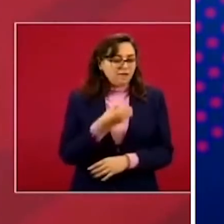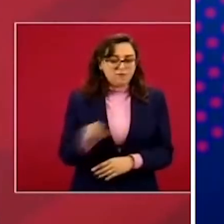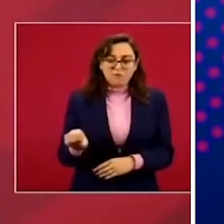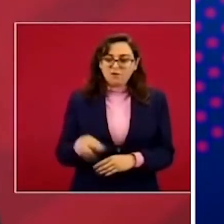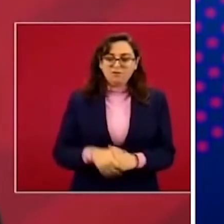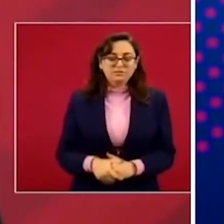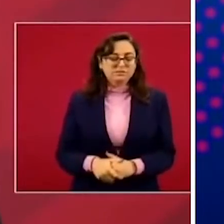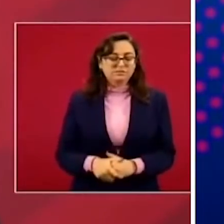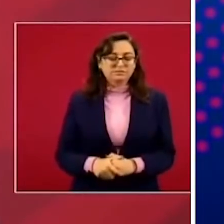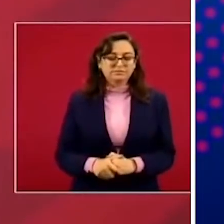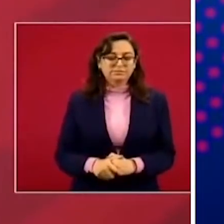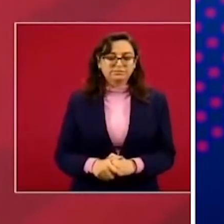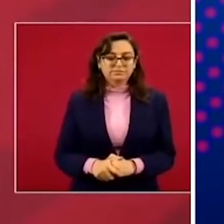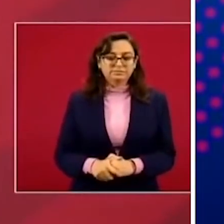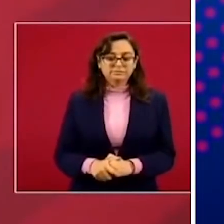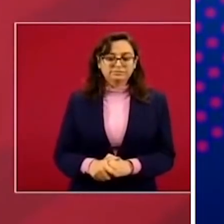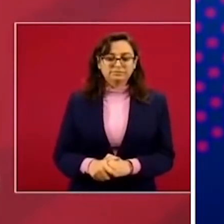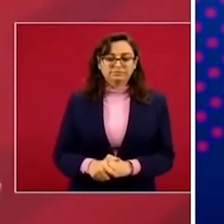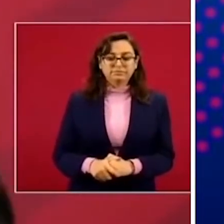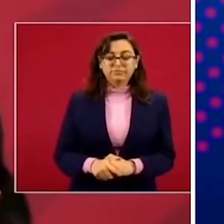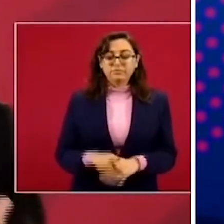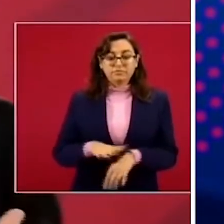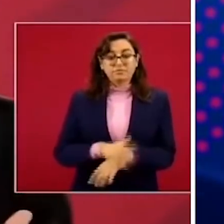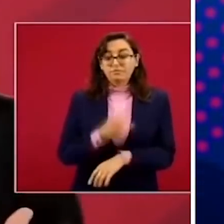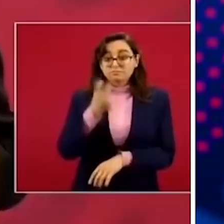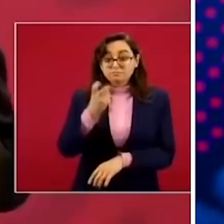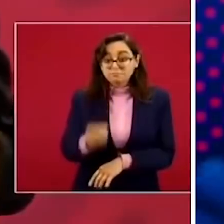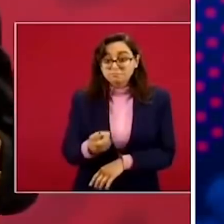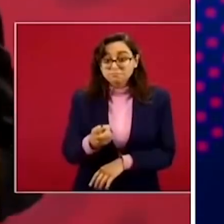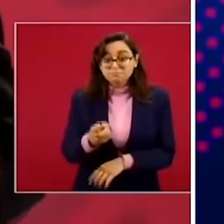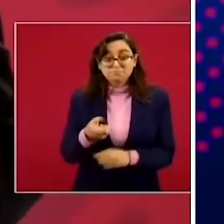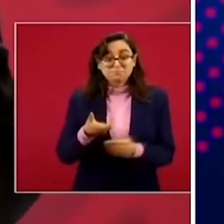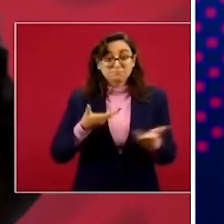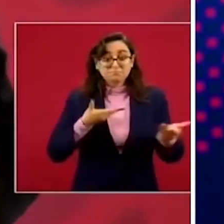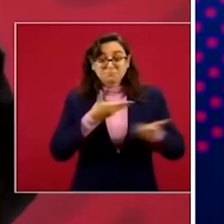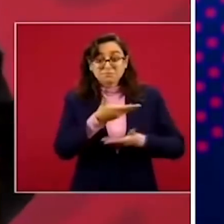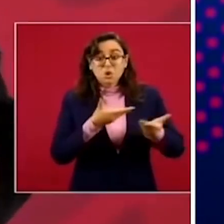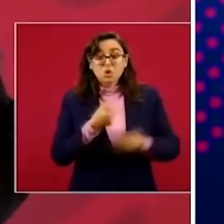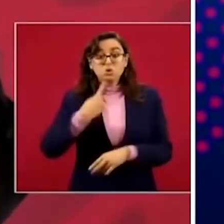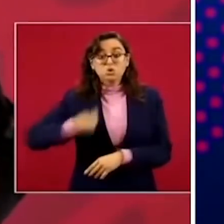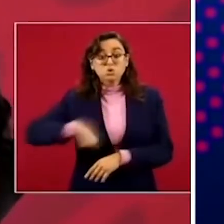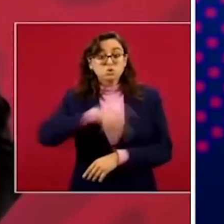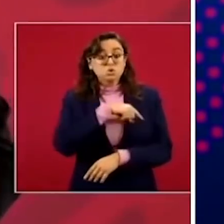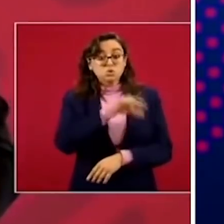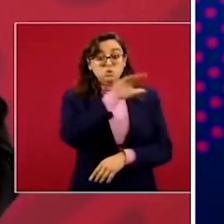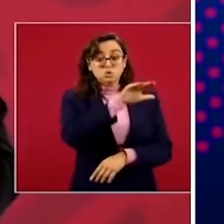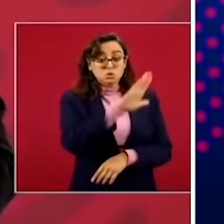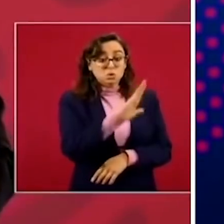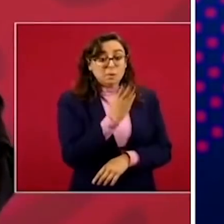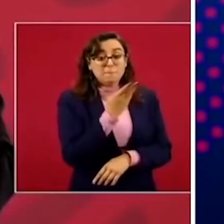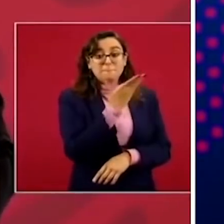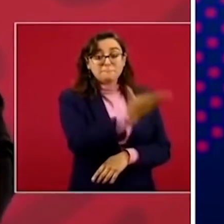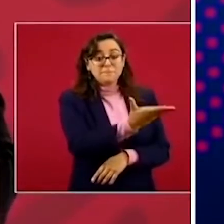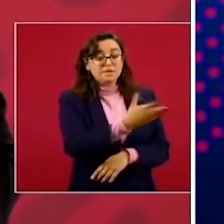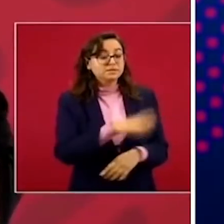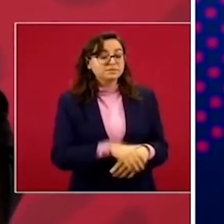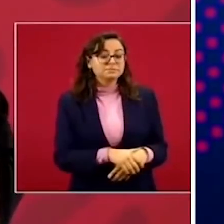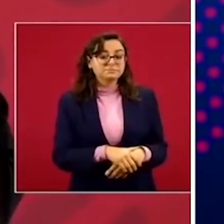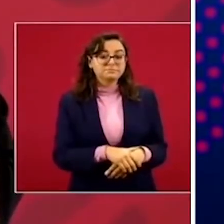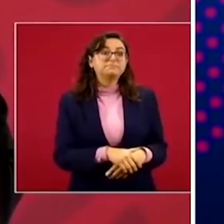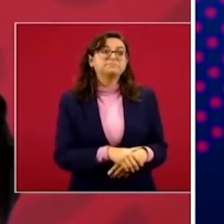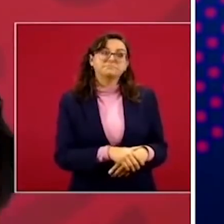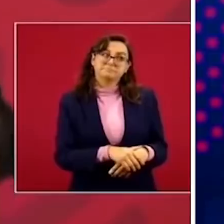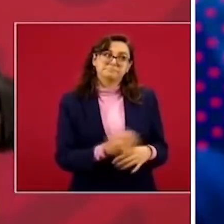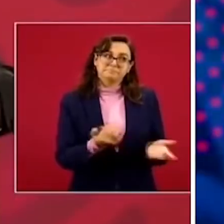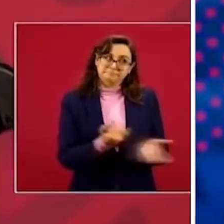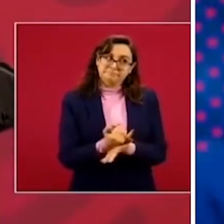Por consiguiente, y esto es lo que se dialogó, lo que te estamos solicitando es... pues que ustedes tomen la decisión